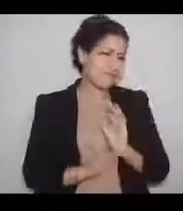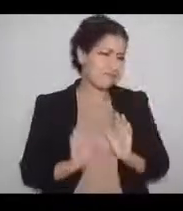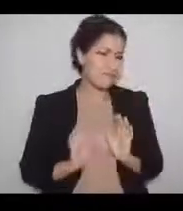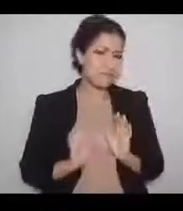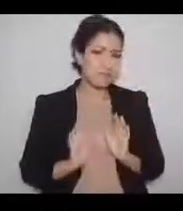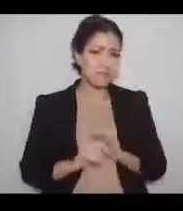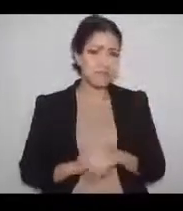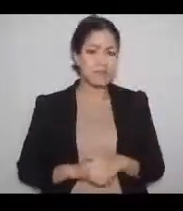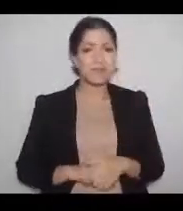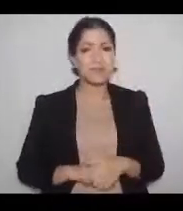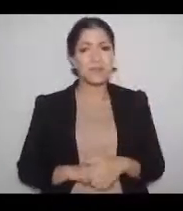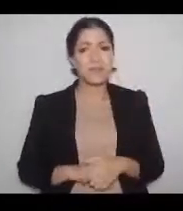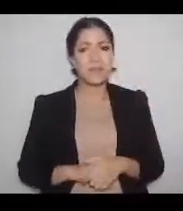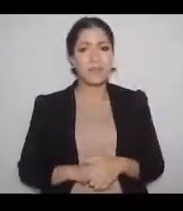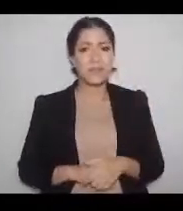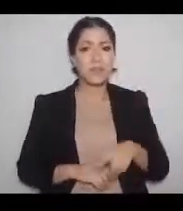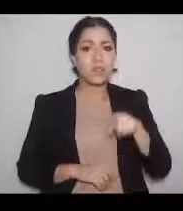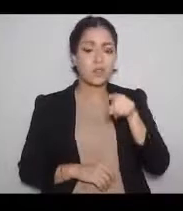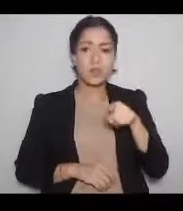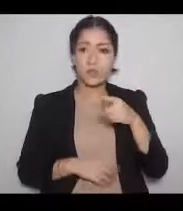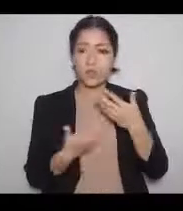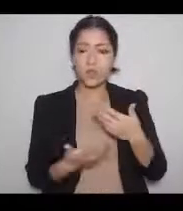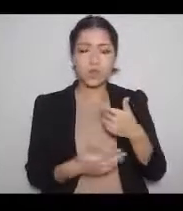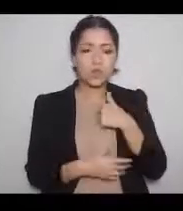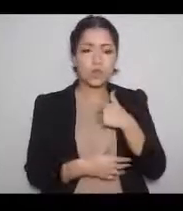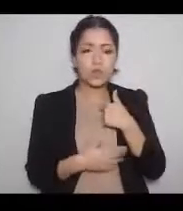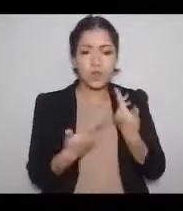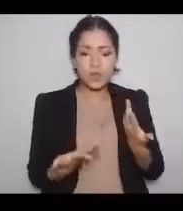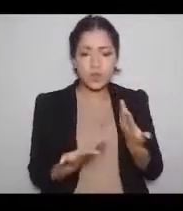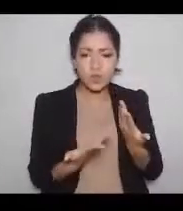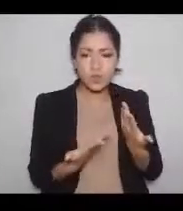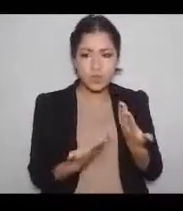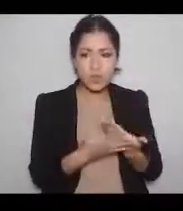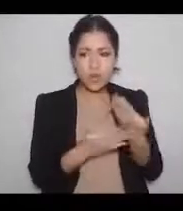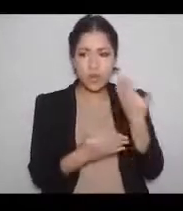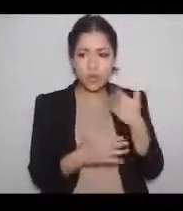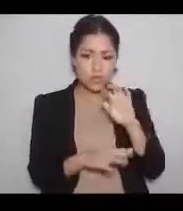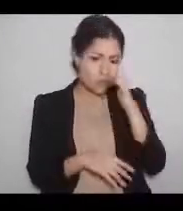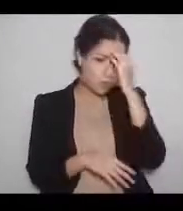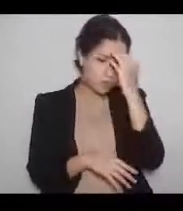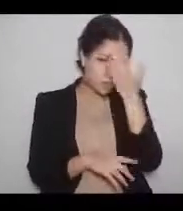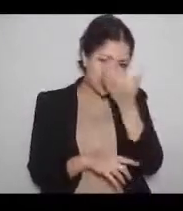Yo te había seguido la pista, pero a partir de entonces te vi